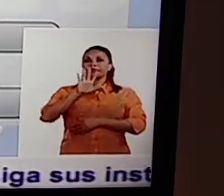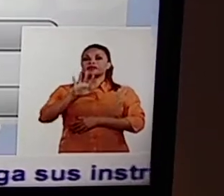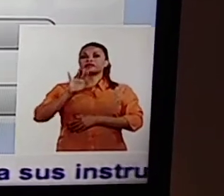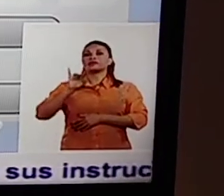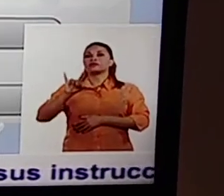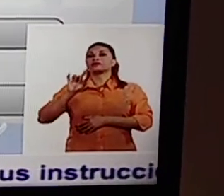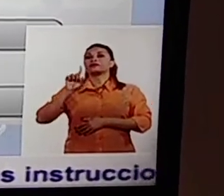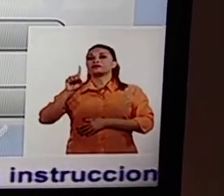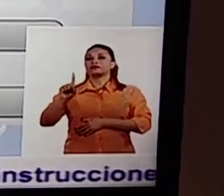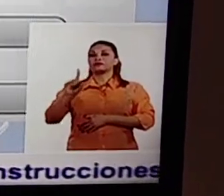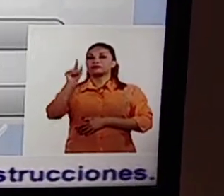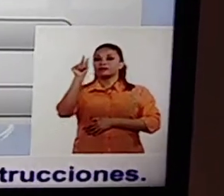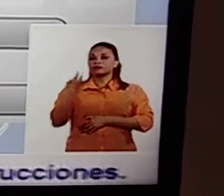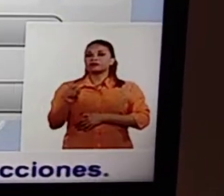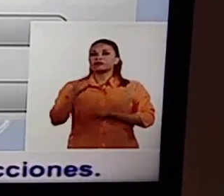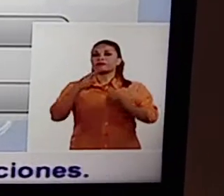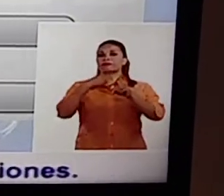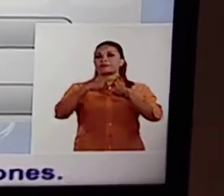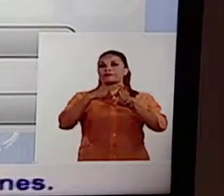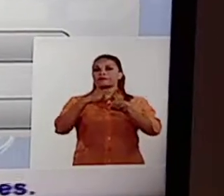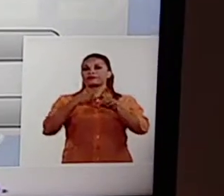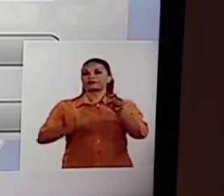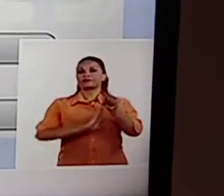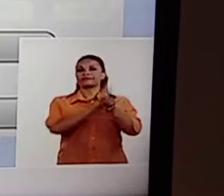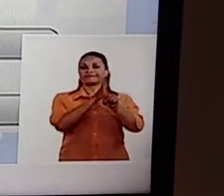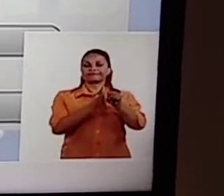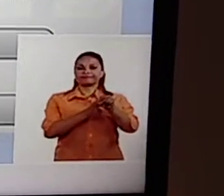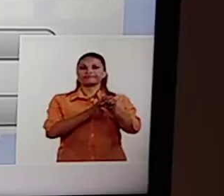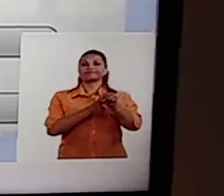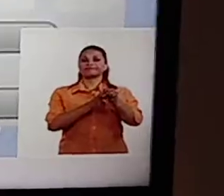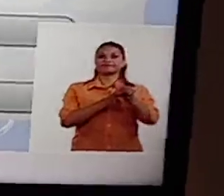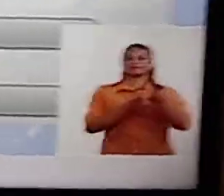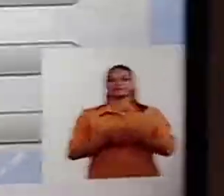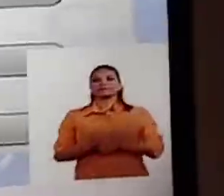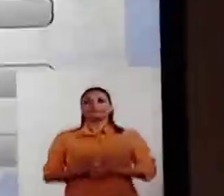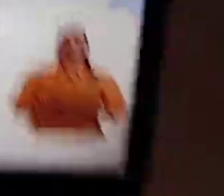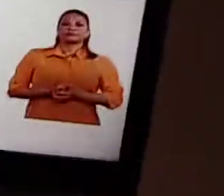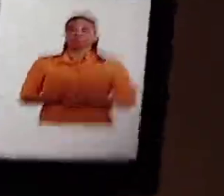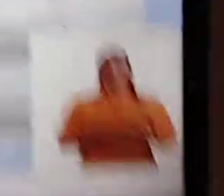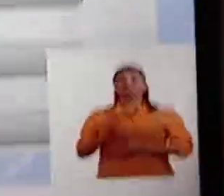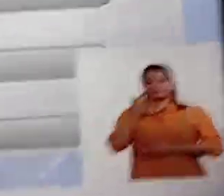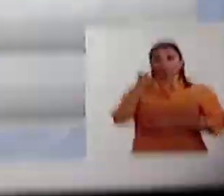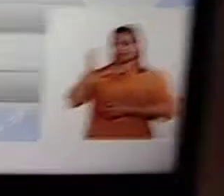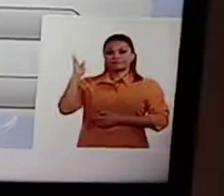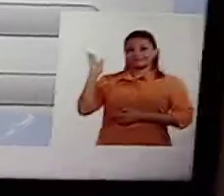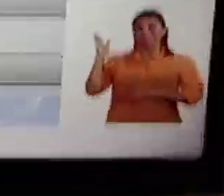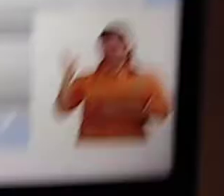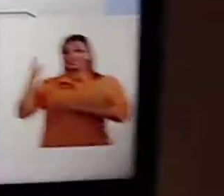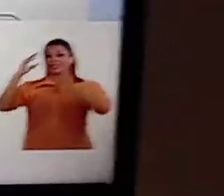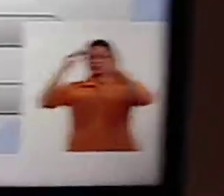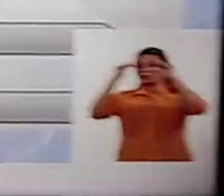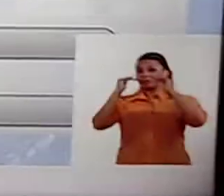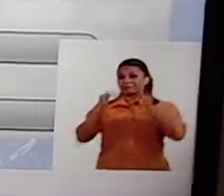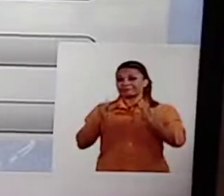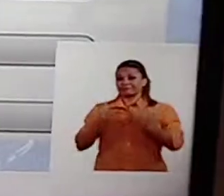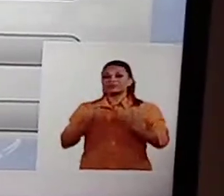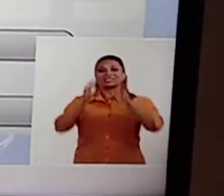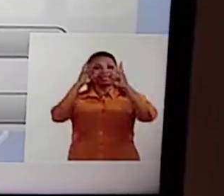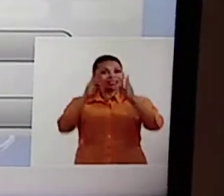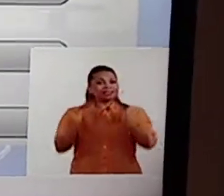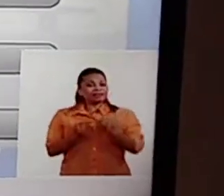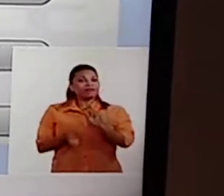3.591 personas con COVID-19. Cifra muy elevada, como vamos a ver más